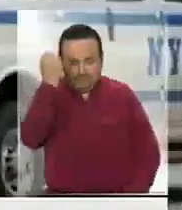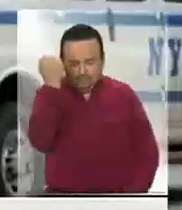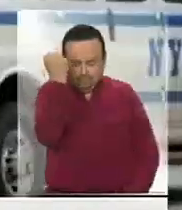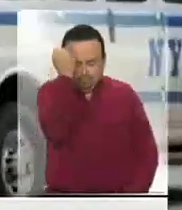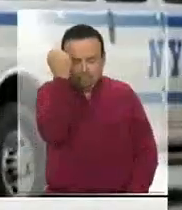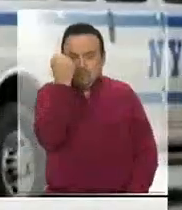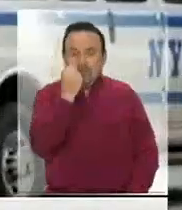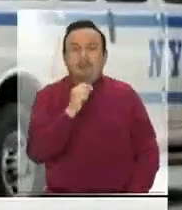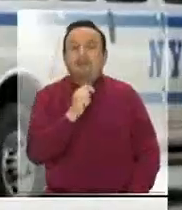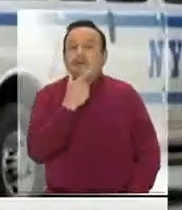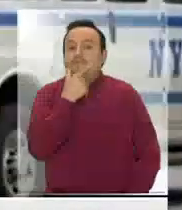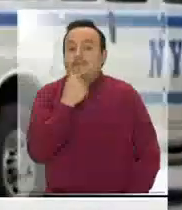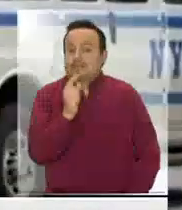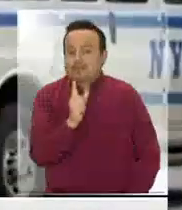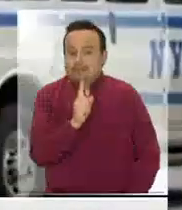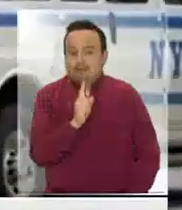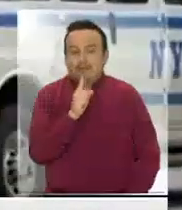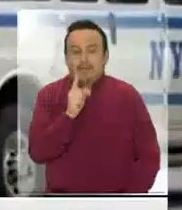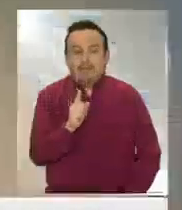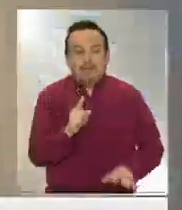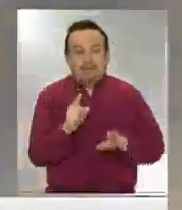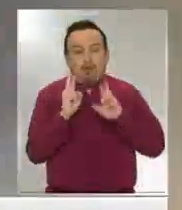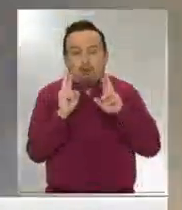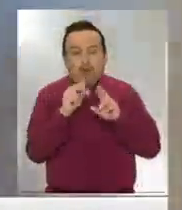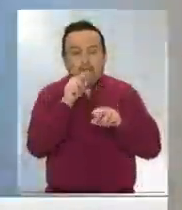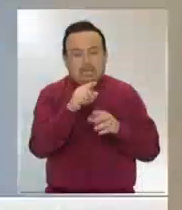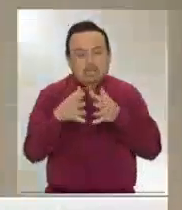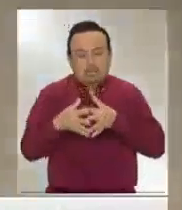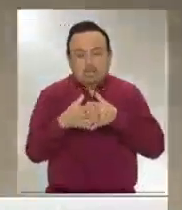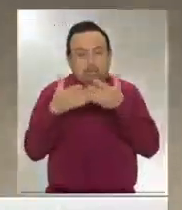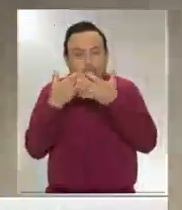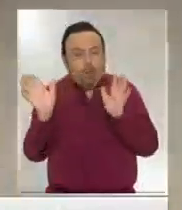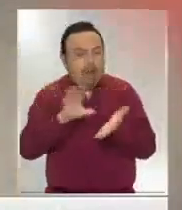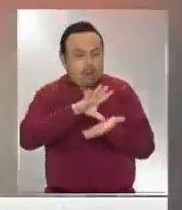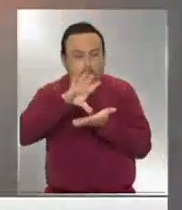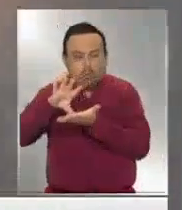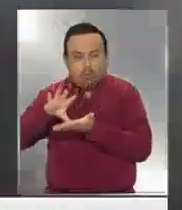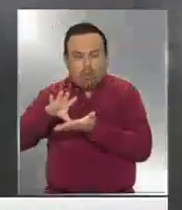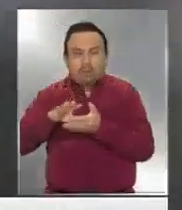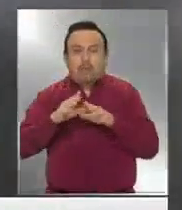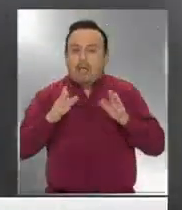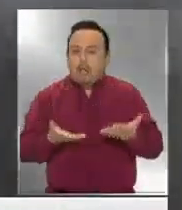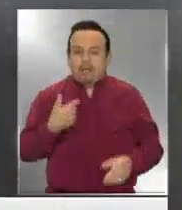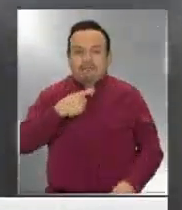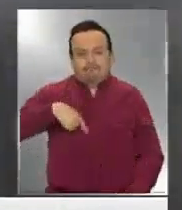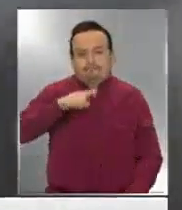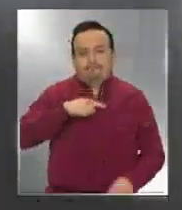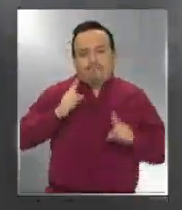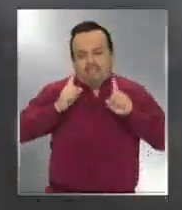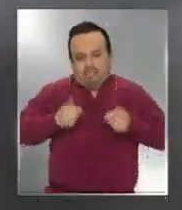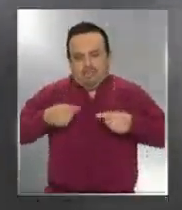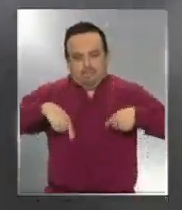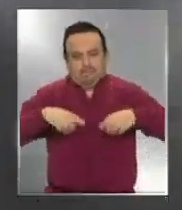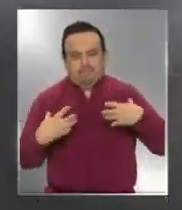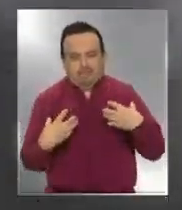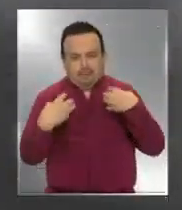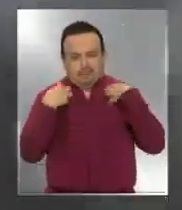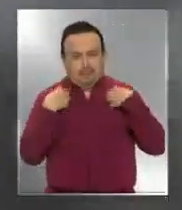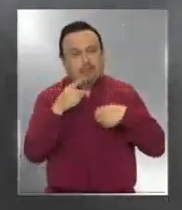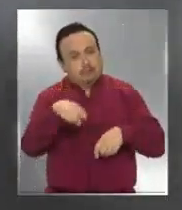pero evitar que se repitan en Estados Unidos o en cualquier parte del mundo es ahora tarea de todos.